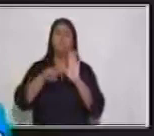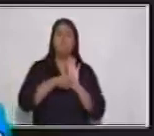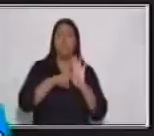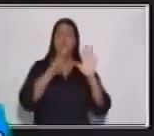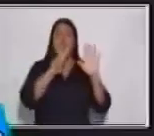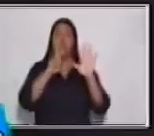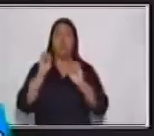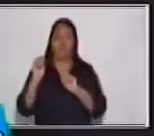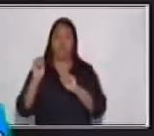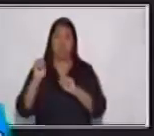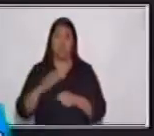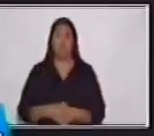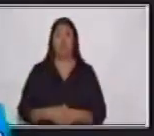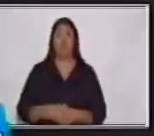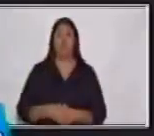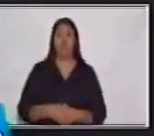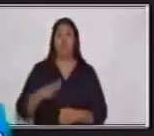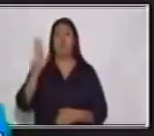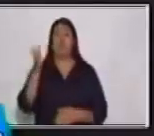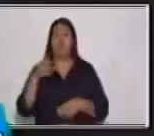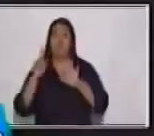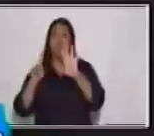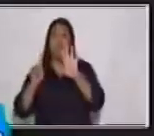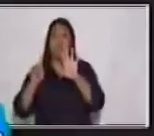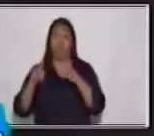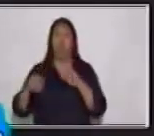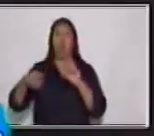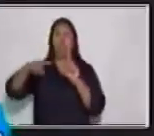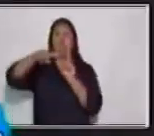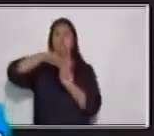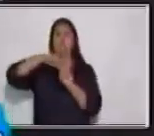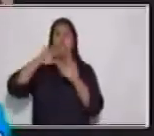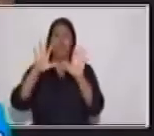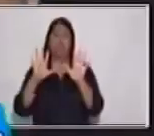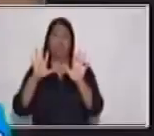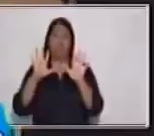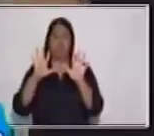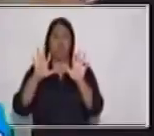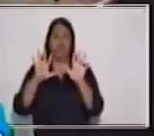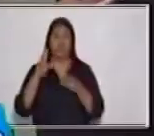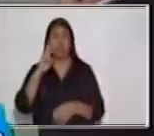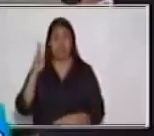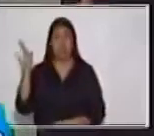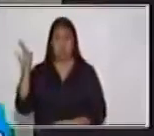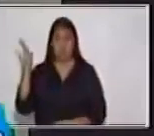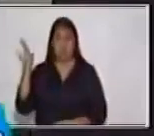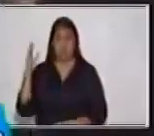70 sextos más 10. Mire.